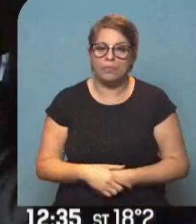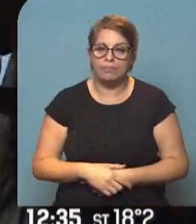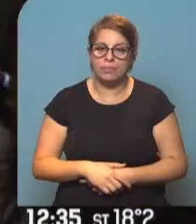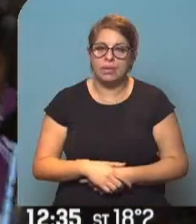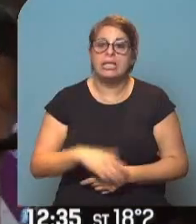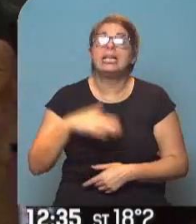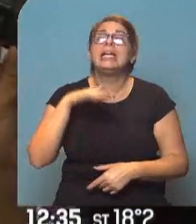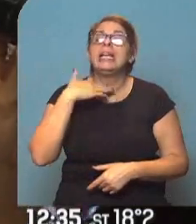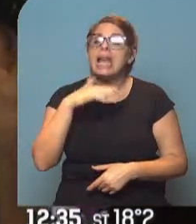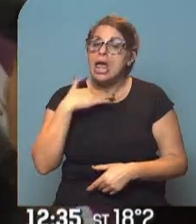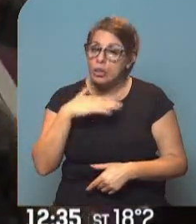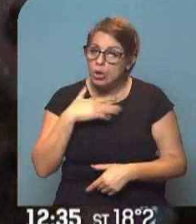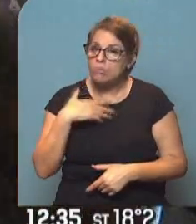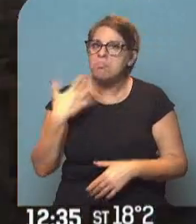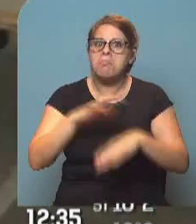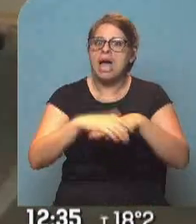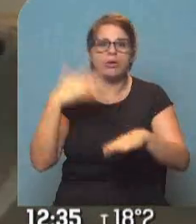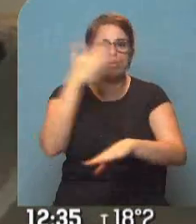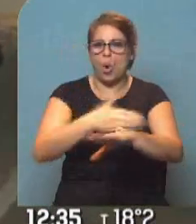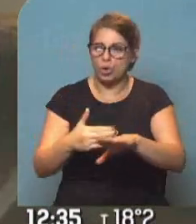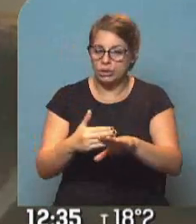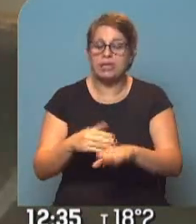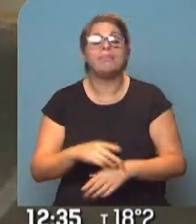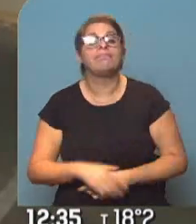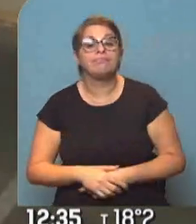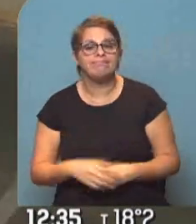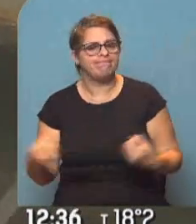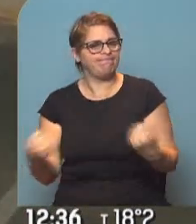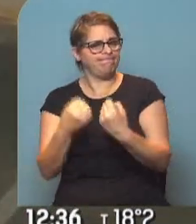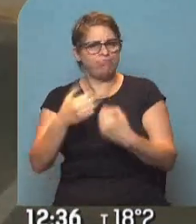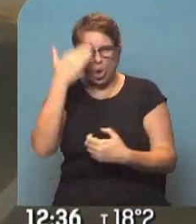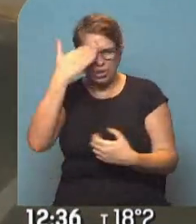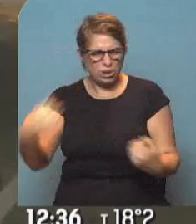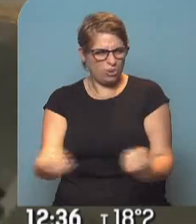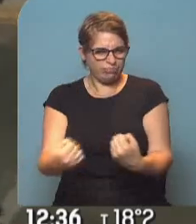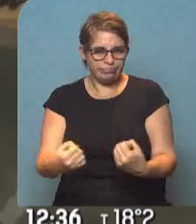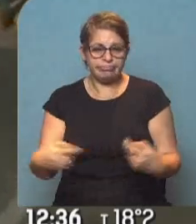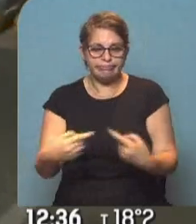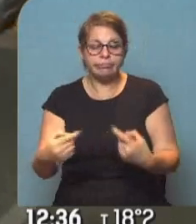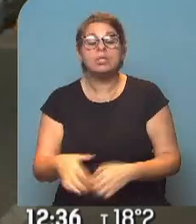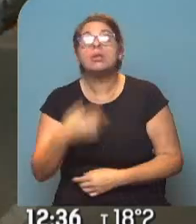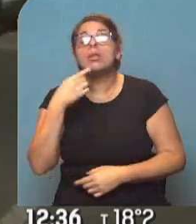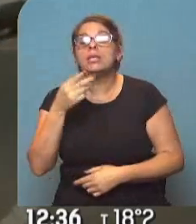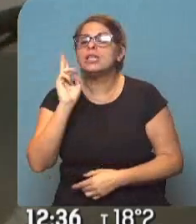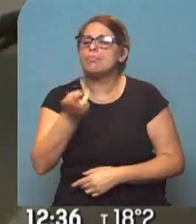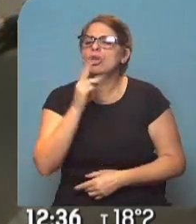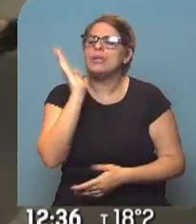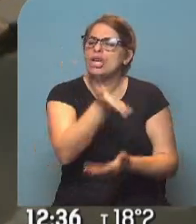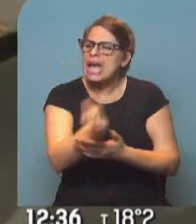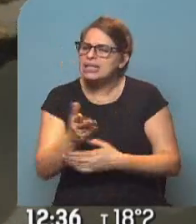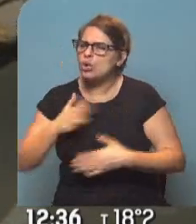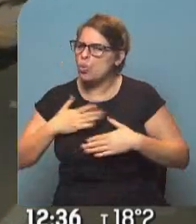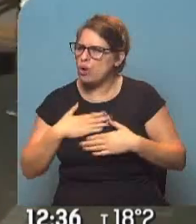a los delincuentes. Una polémica medida contraria a la Constitución mexicana que prohíbe cualquier castigo